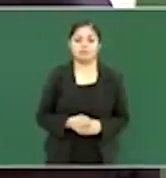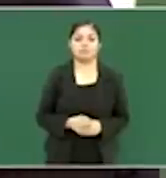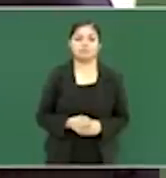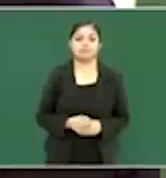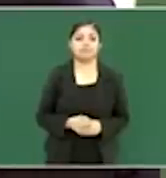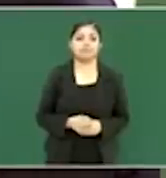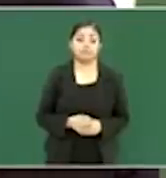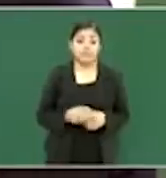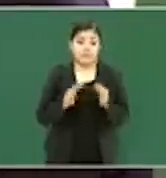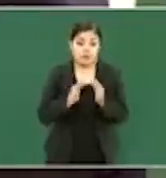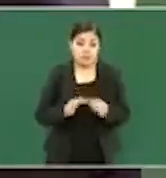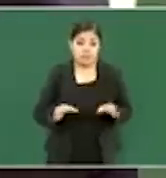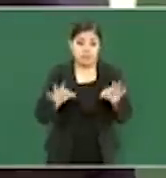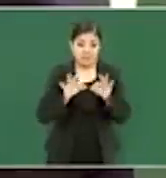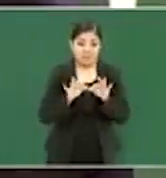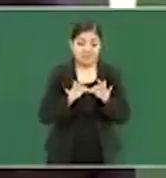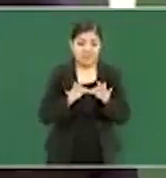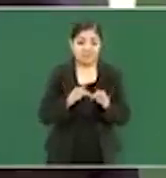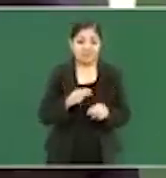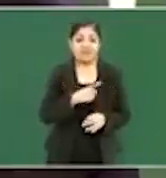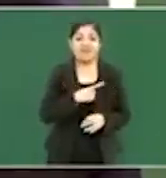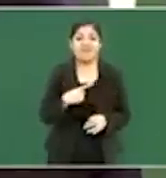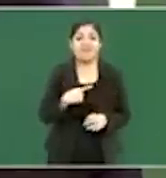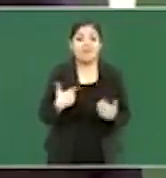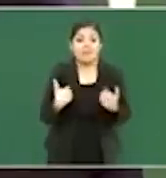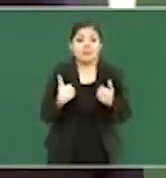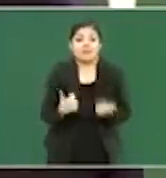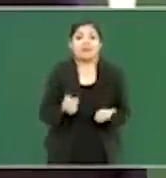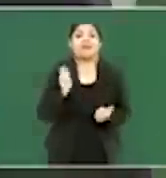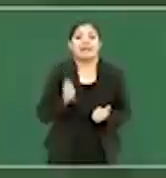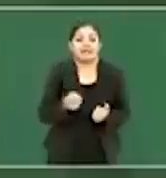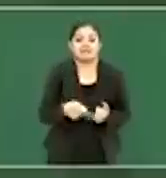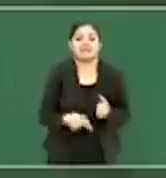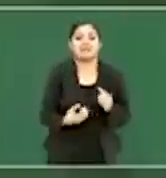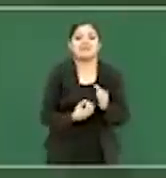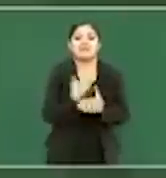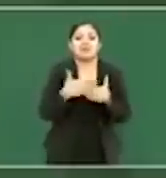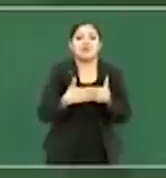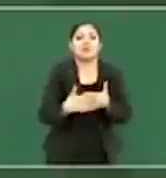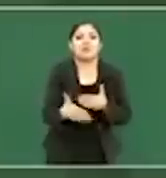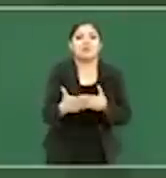comprender que estamos viviendo tiempos nuevos. Yo me la paso